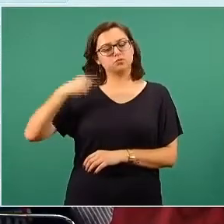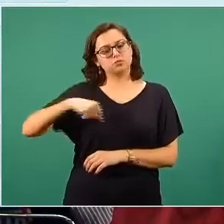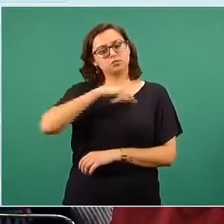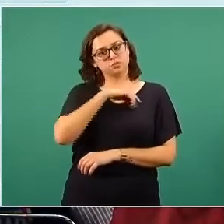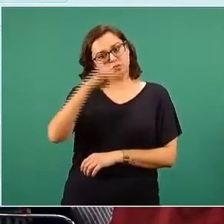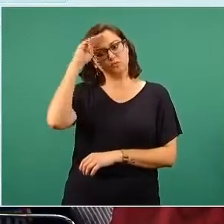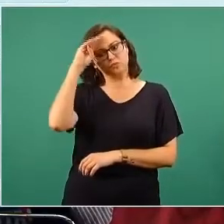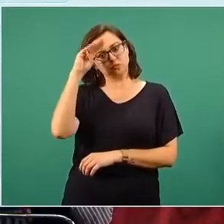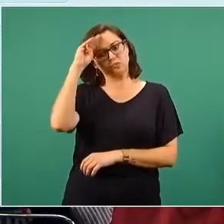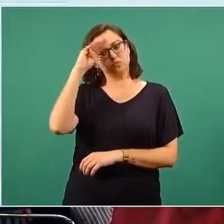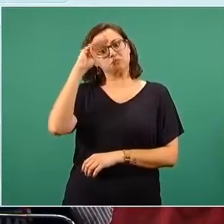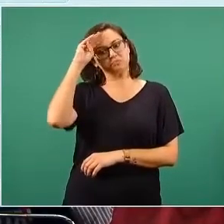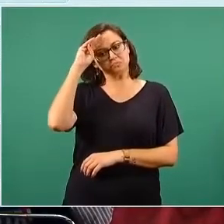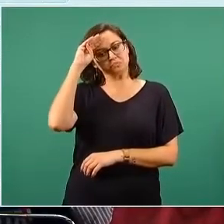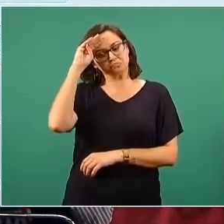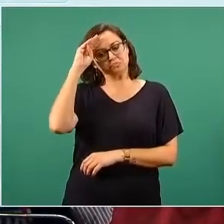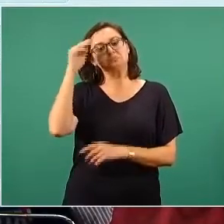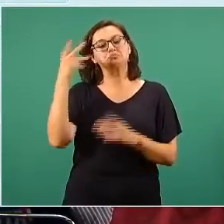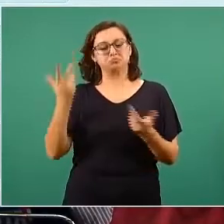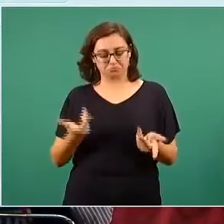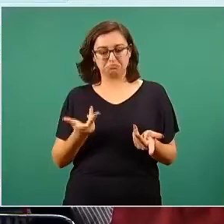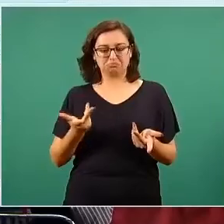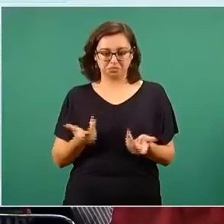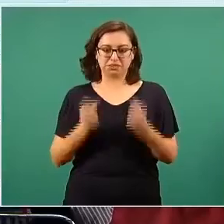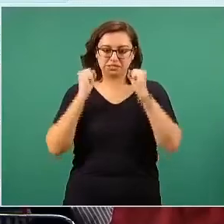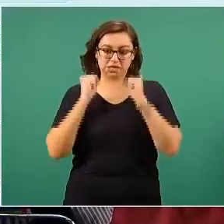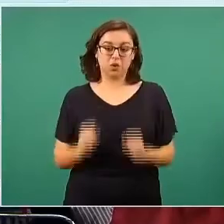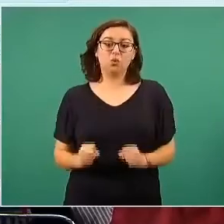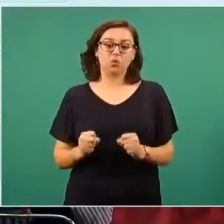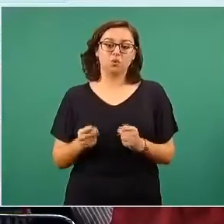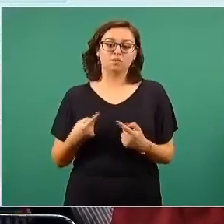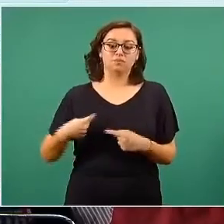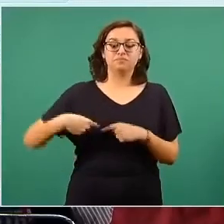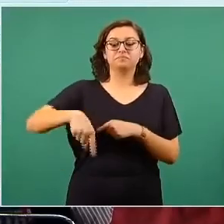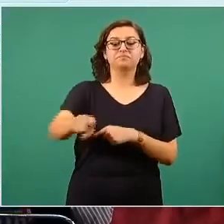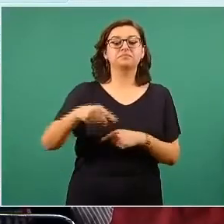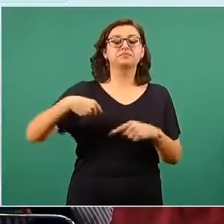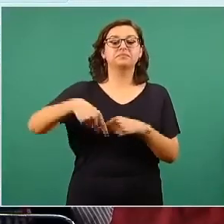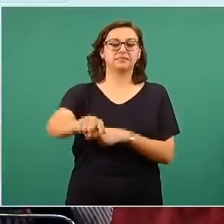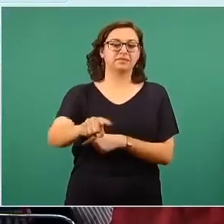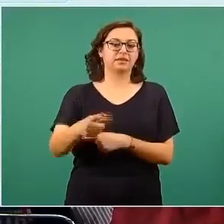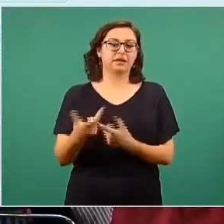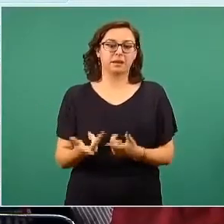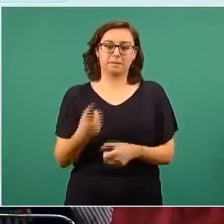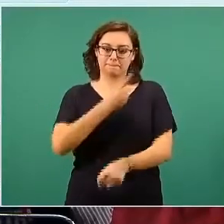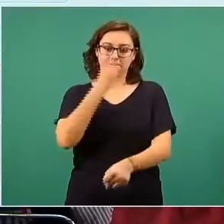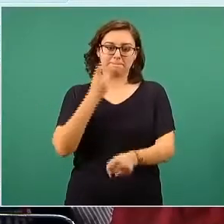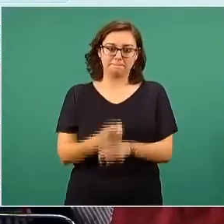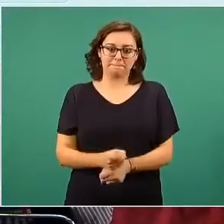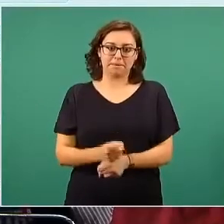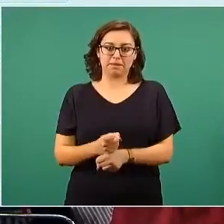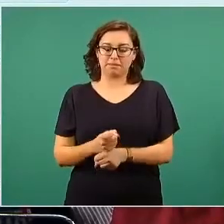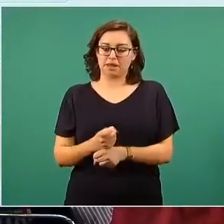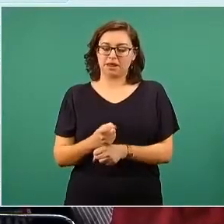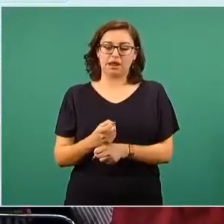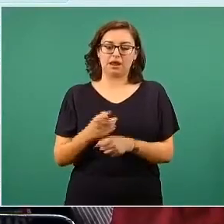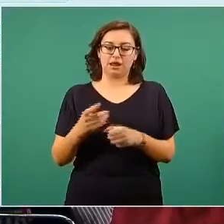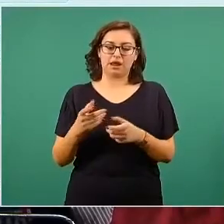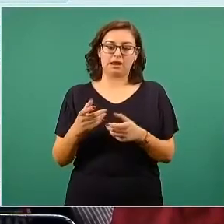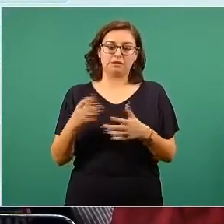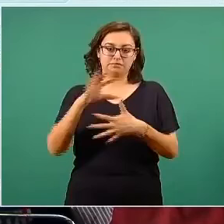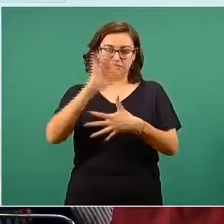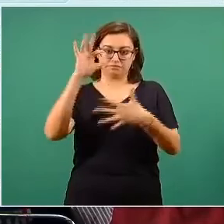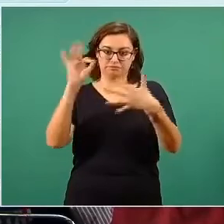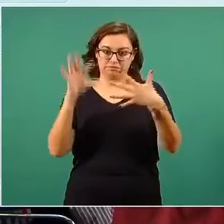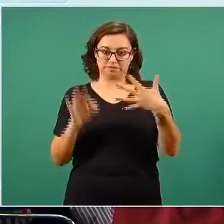que con toda confianza vamos a terminar seguramente durante el fin de semana este primer bloque de 5 entidades